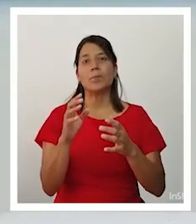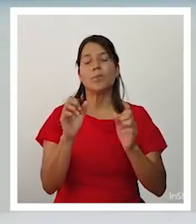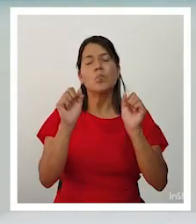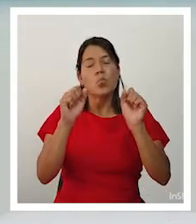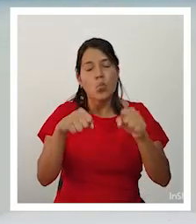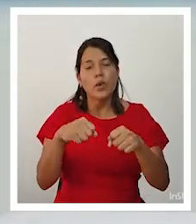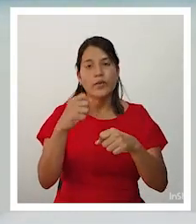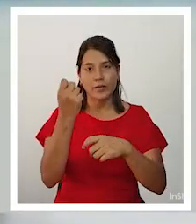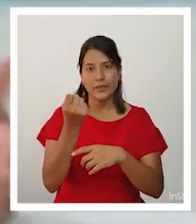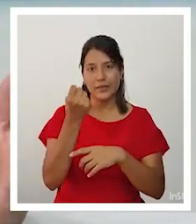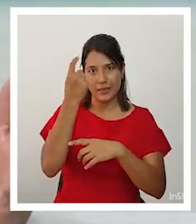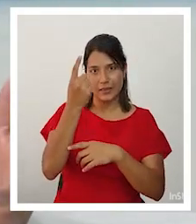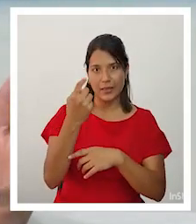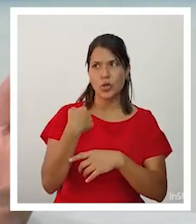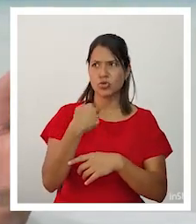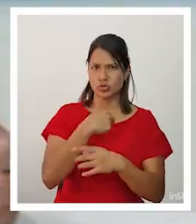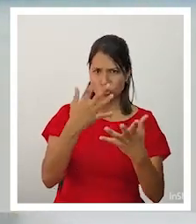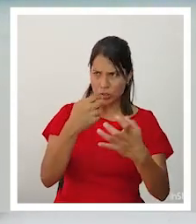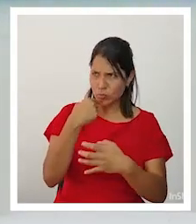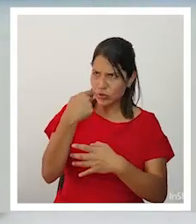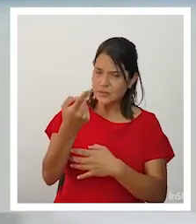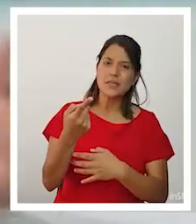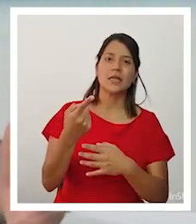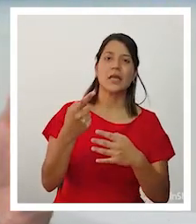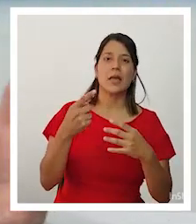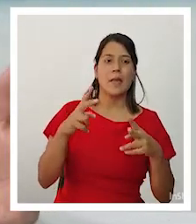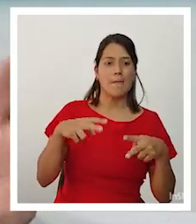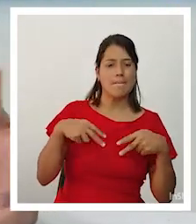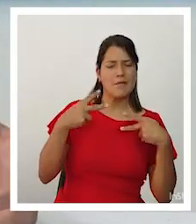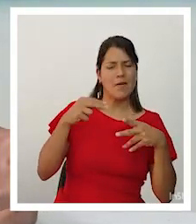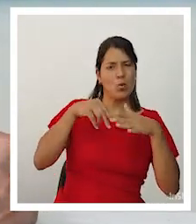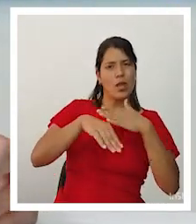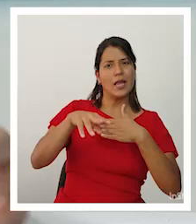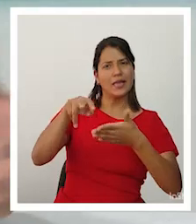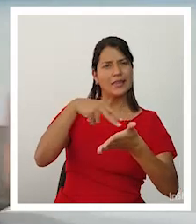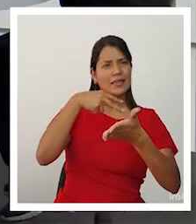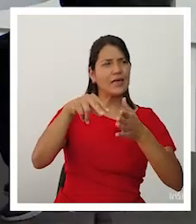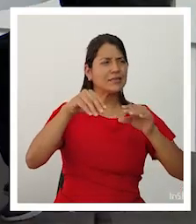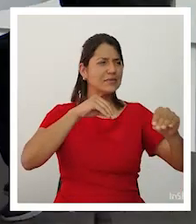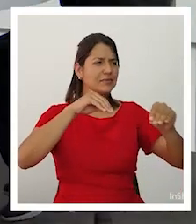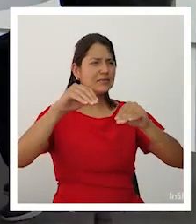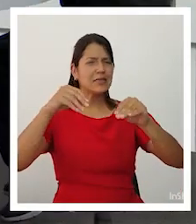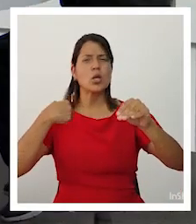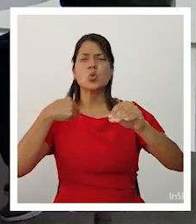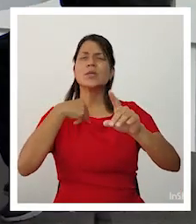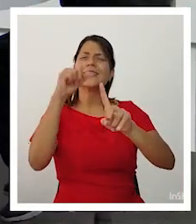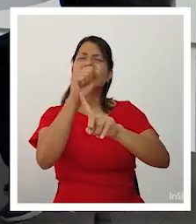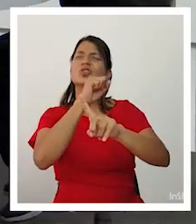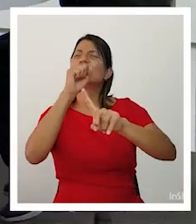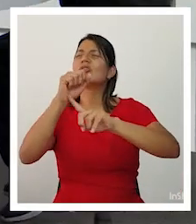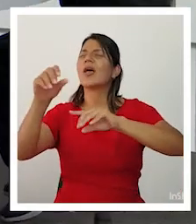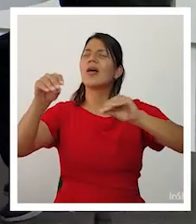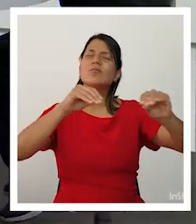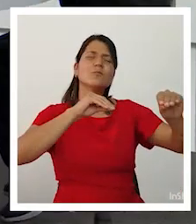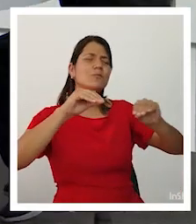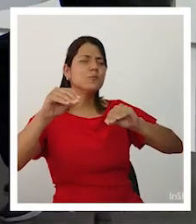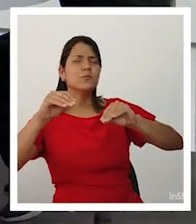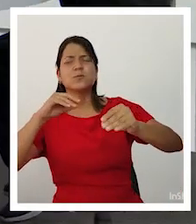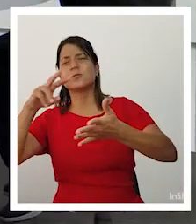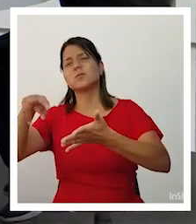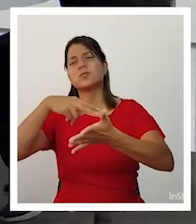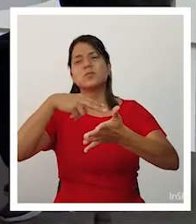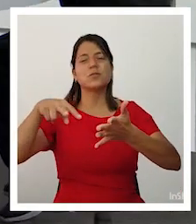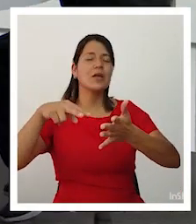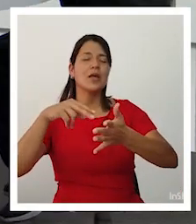personas: vivamos en danza, que nuestra sociedad sea realmente dancística, que podamos llenar todos